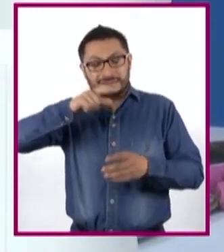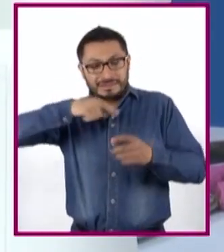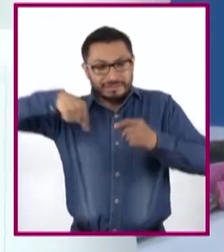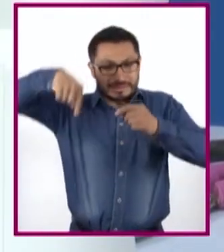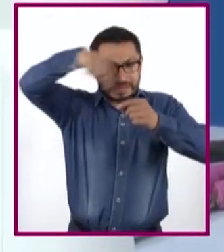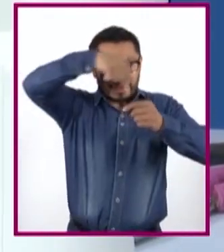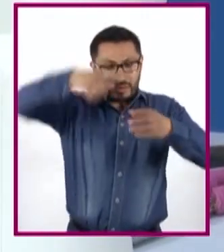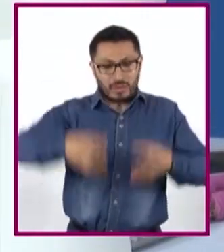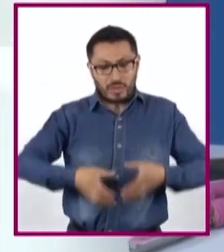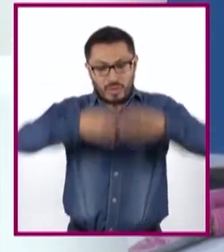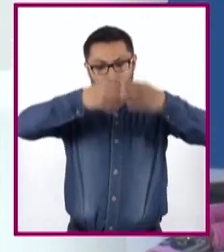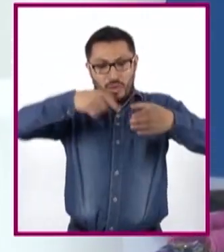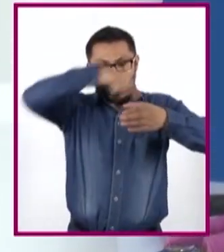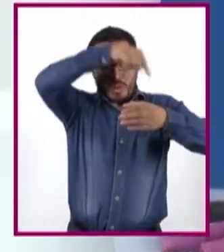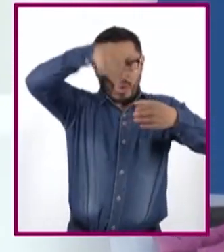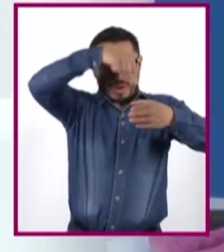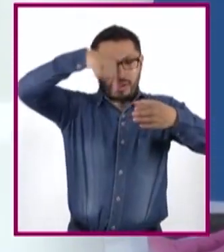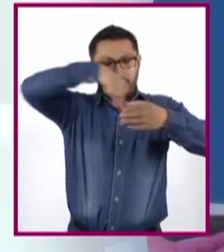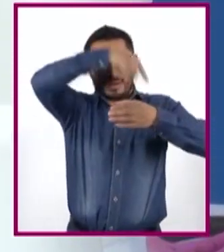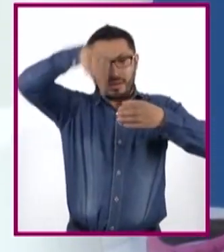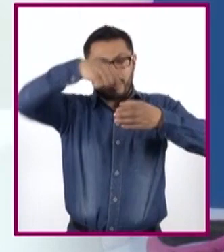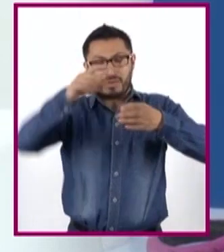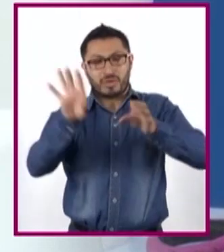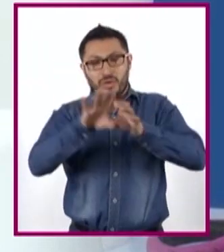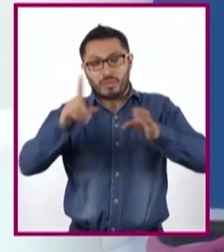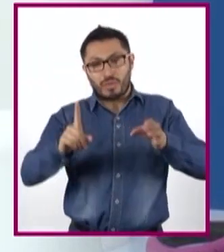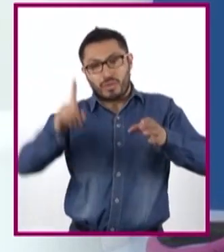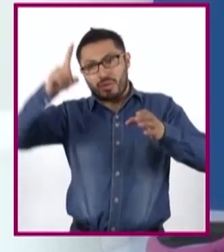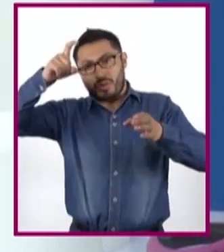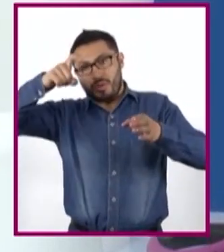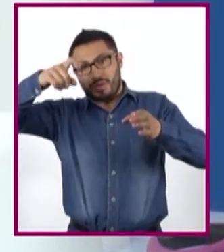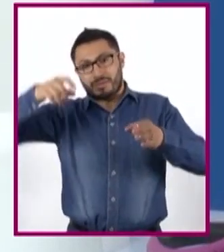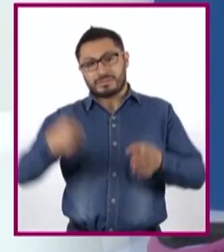superior, dejando dos en forma de asa.